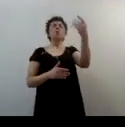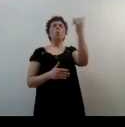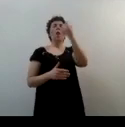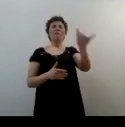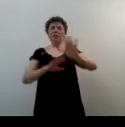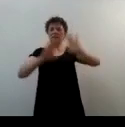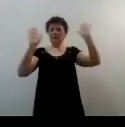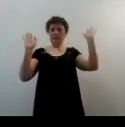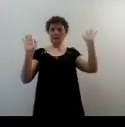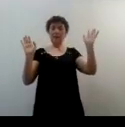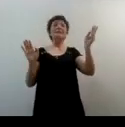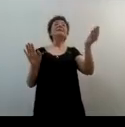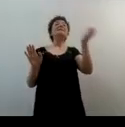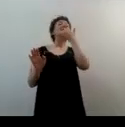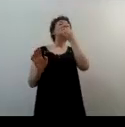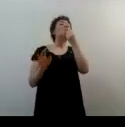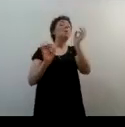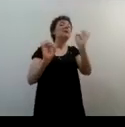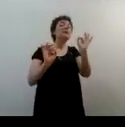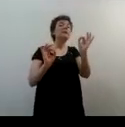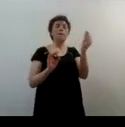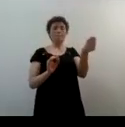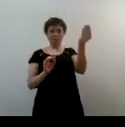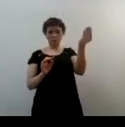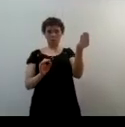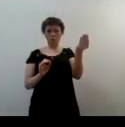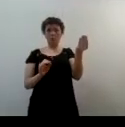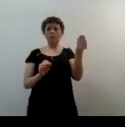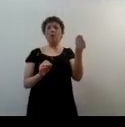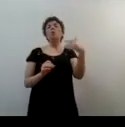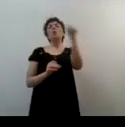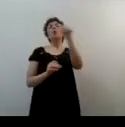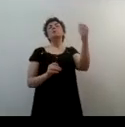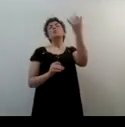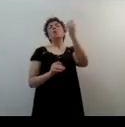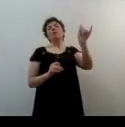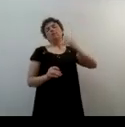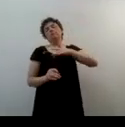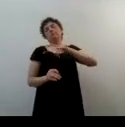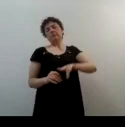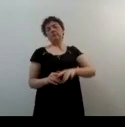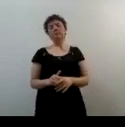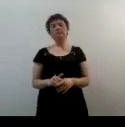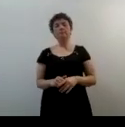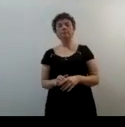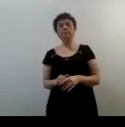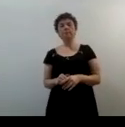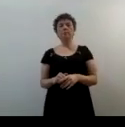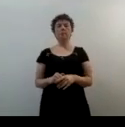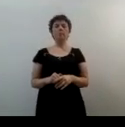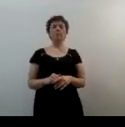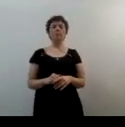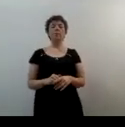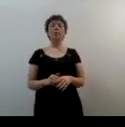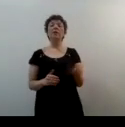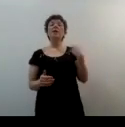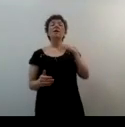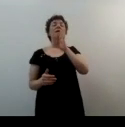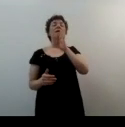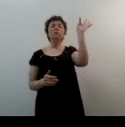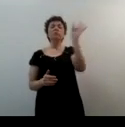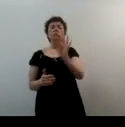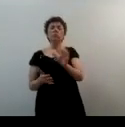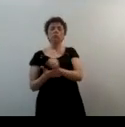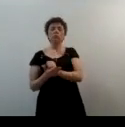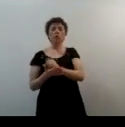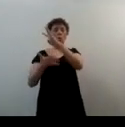no te pasa absolutamente nada. Vale. Y luego, claro, en todas estas recomendaciones, todo este